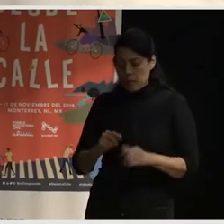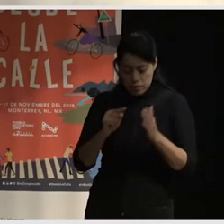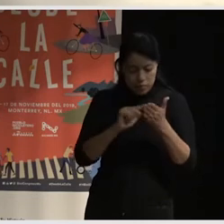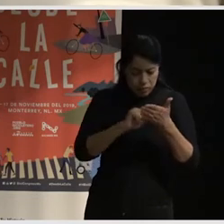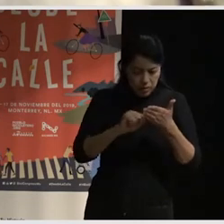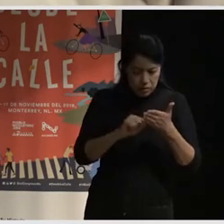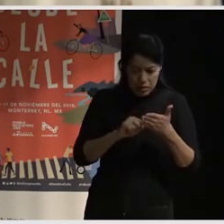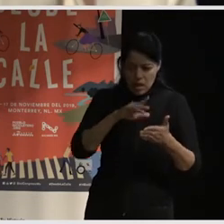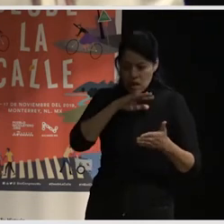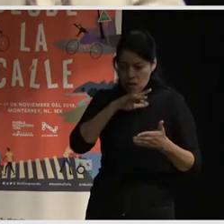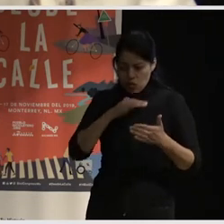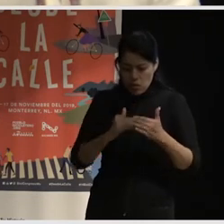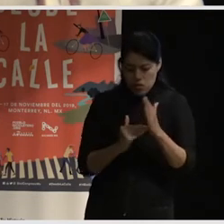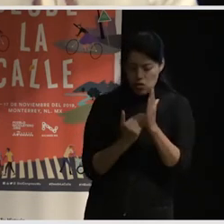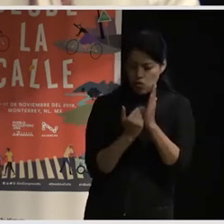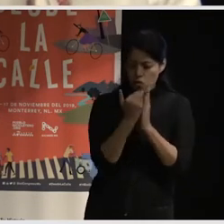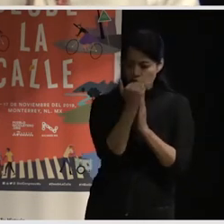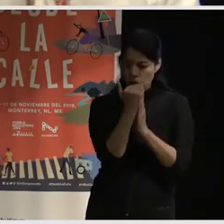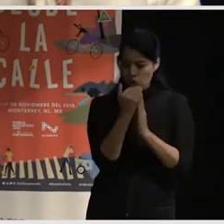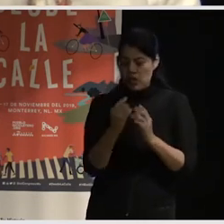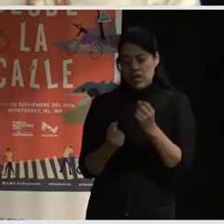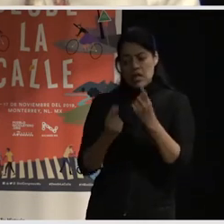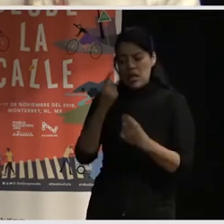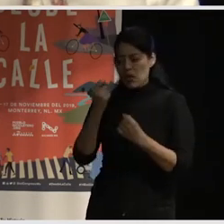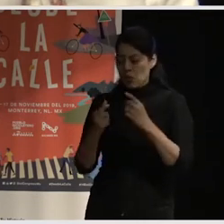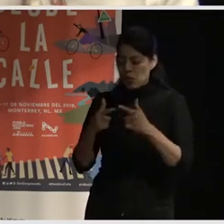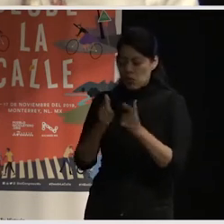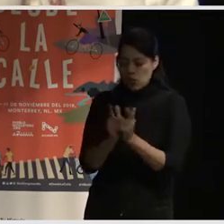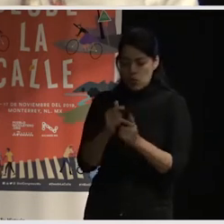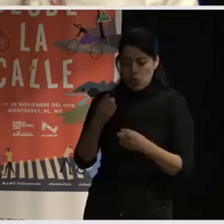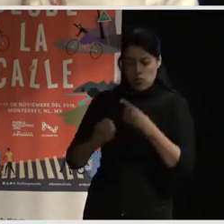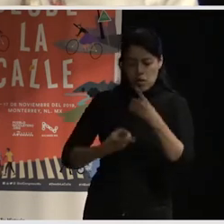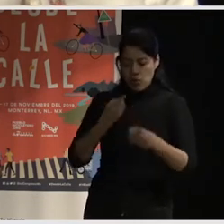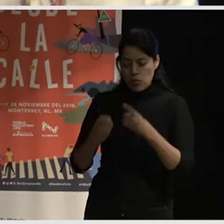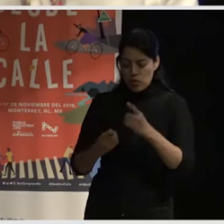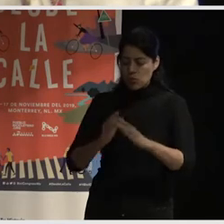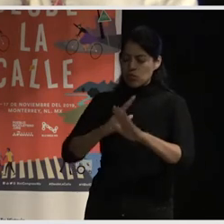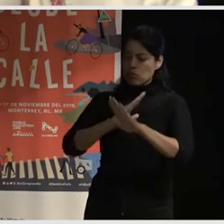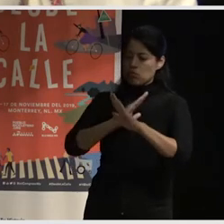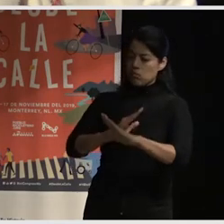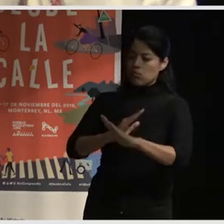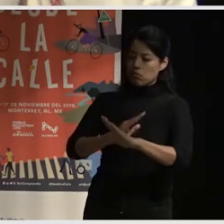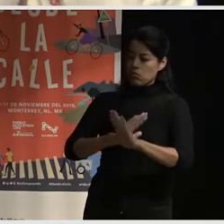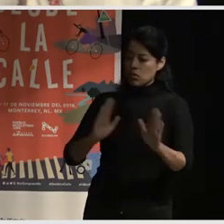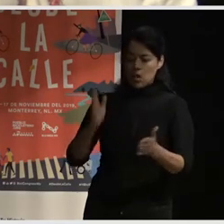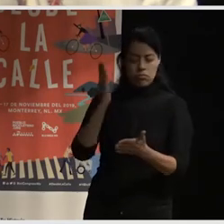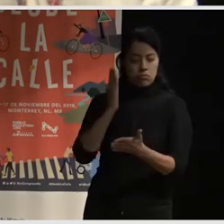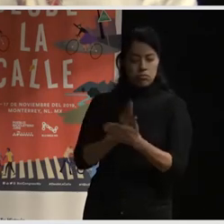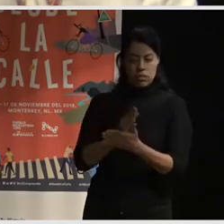concentraciones y algunas ligas deportivas tomaron la decisión de suspender partidos suspende entrenamientos y fue